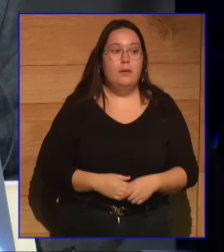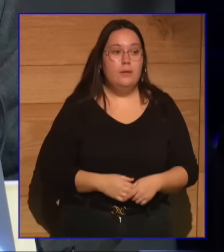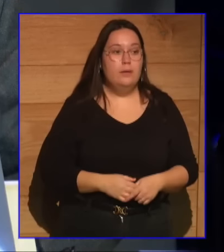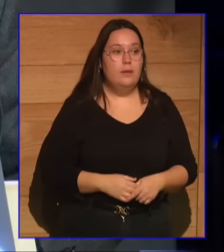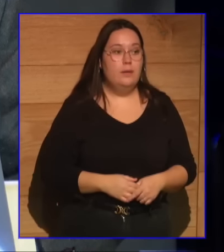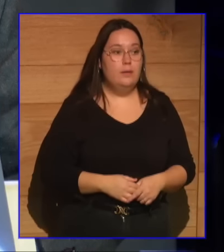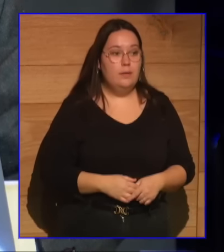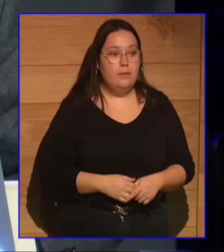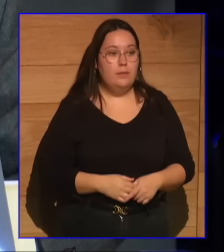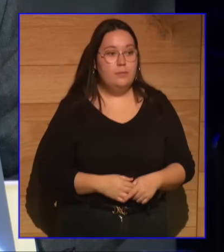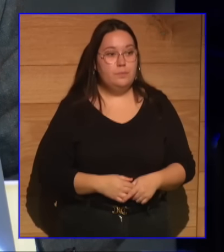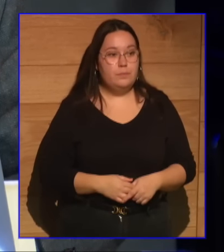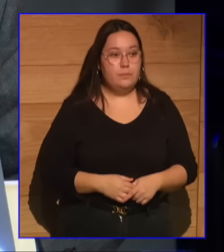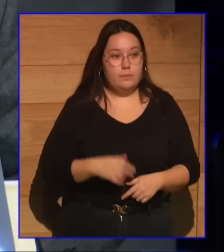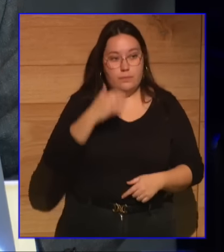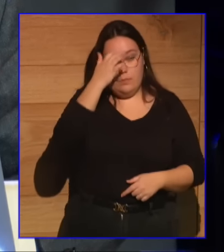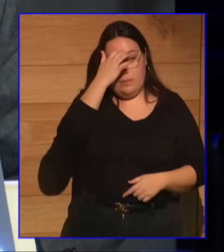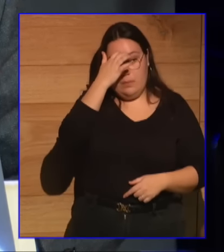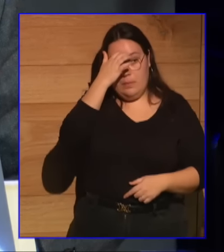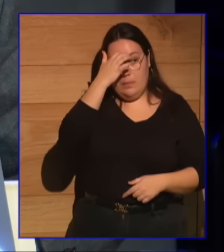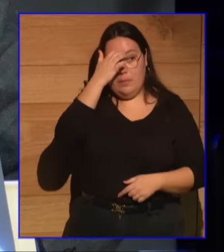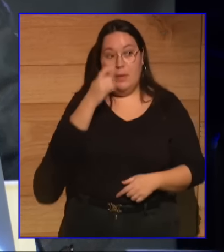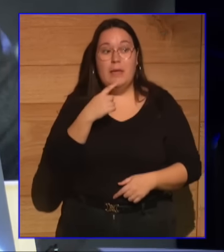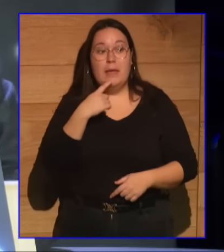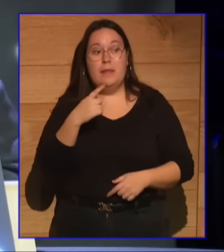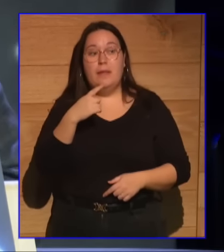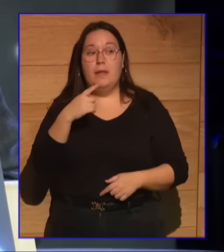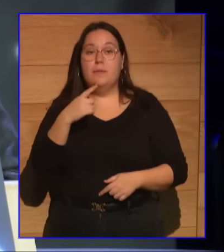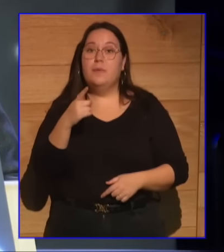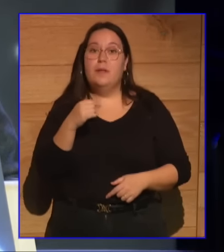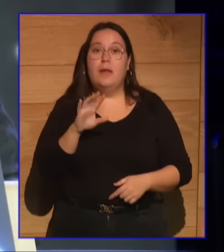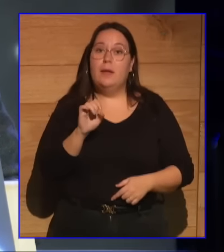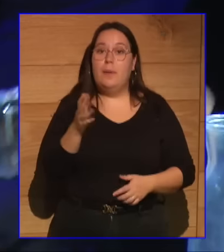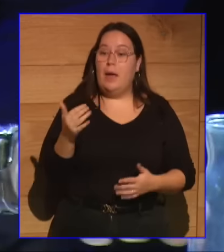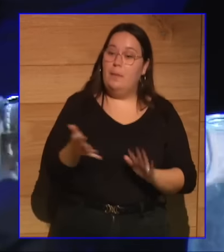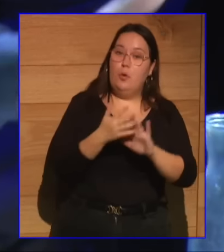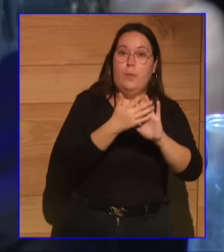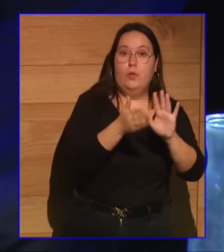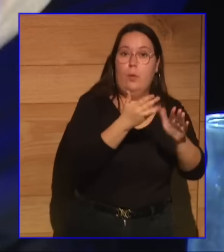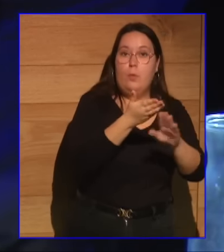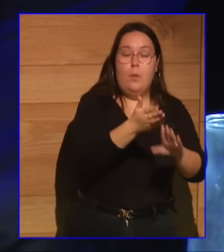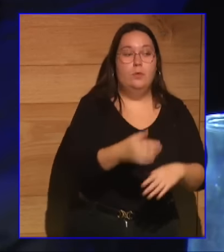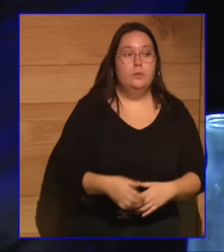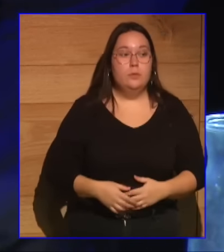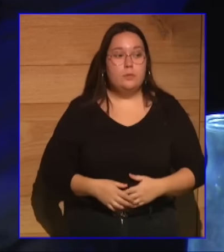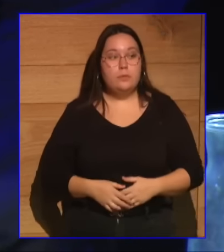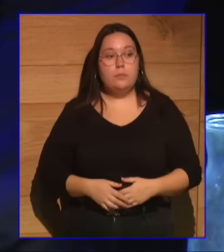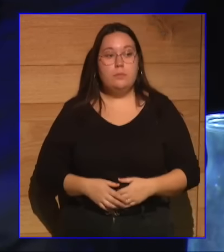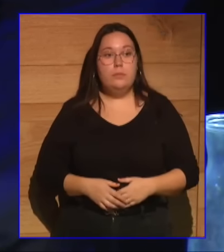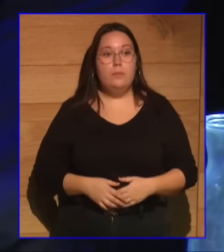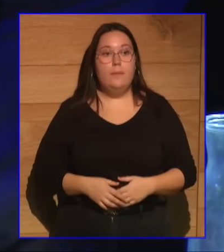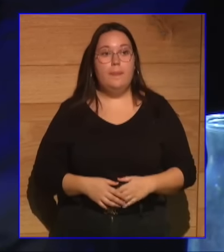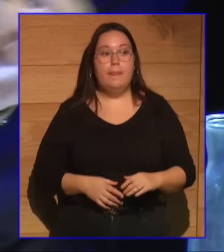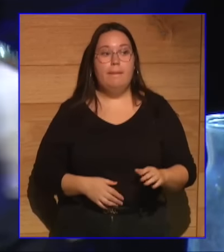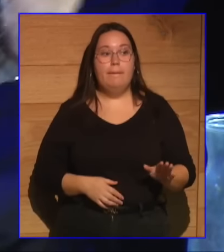B, o como se llame, por la localización B. Y dice, es que todo está resuelto como, venga, vamos rapidito. Dice, las cinco muertes pero a estos, se lo